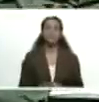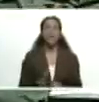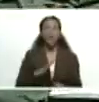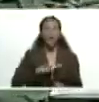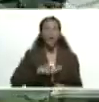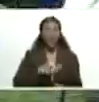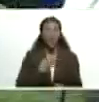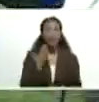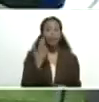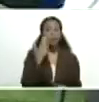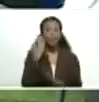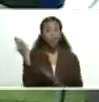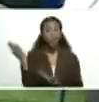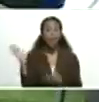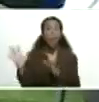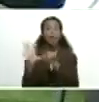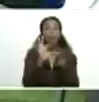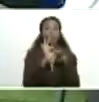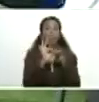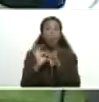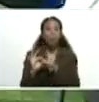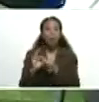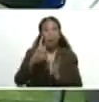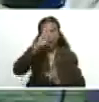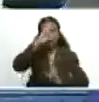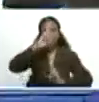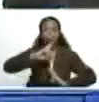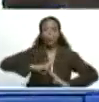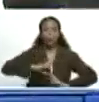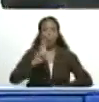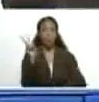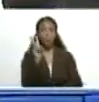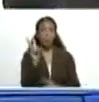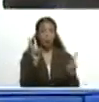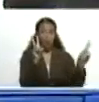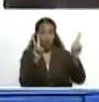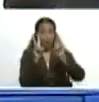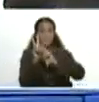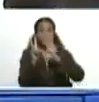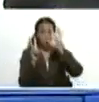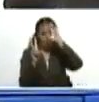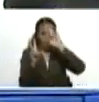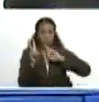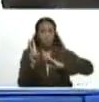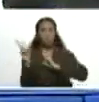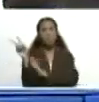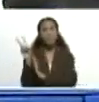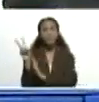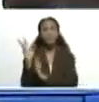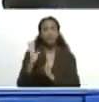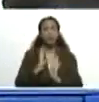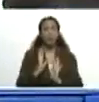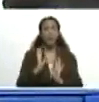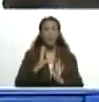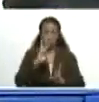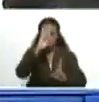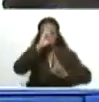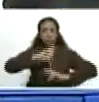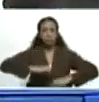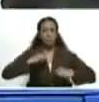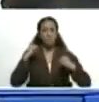Queremos la unión, el respeto a Venezuela, que respeten a Venezuela y hacernos